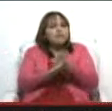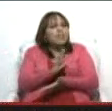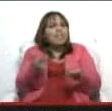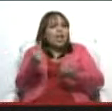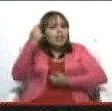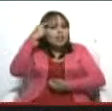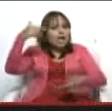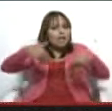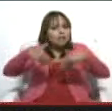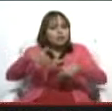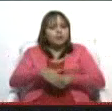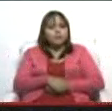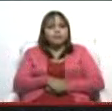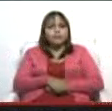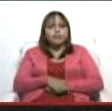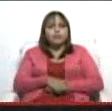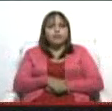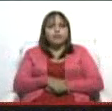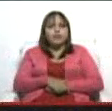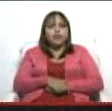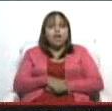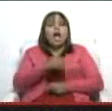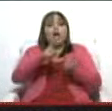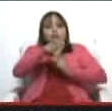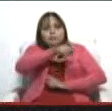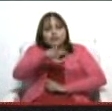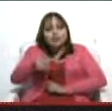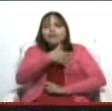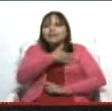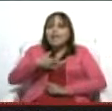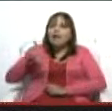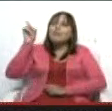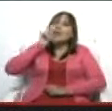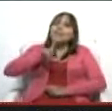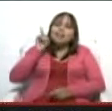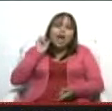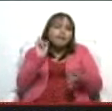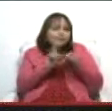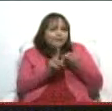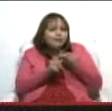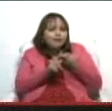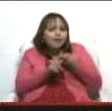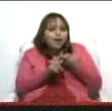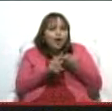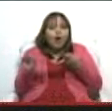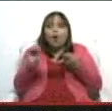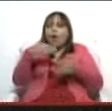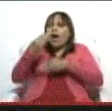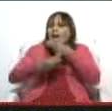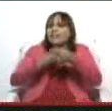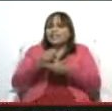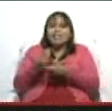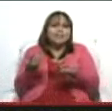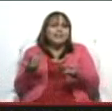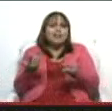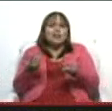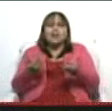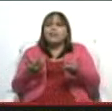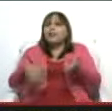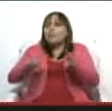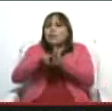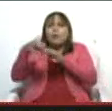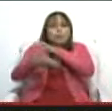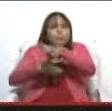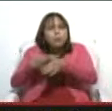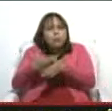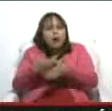electoral. Quienes persistan en la mentira, quienes persistan en insistir en cosas juzgadas, quienes persistan